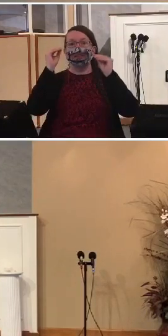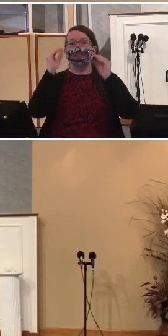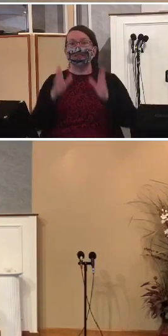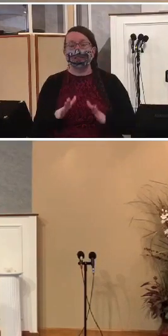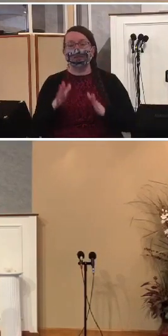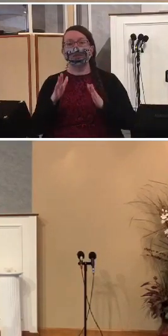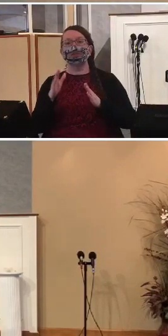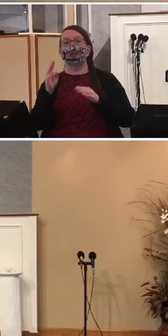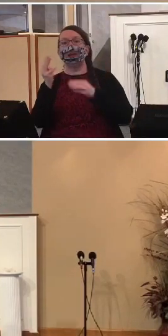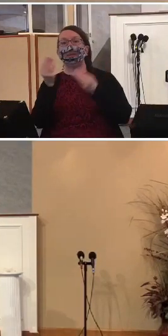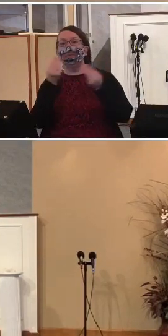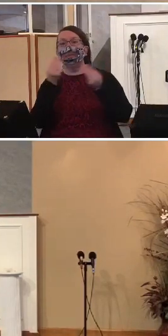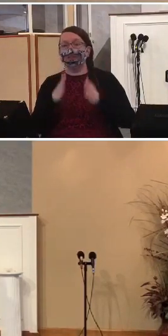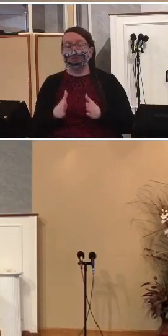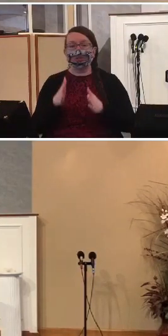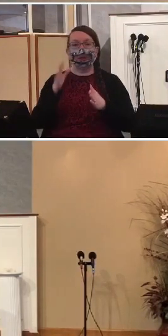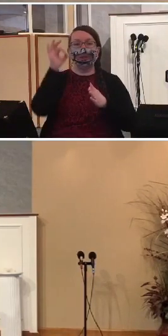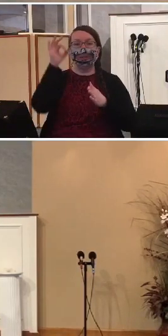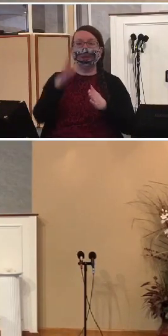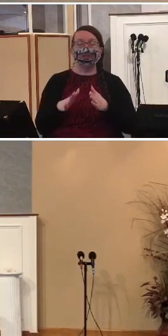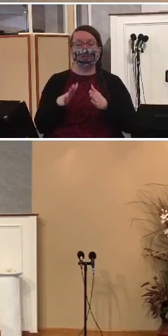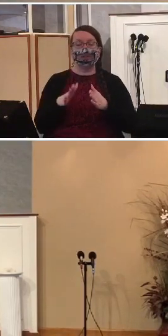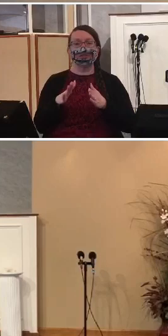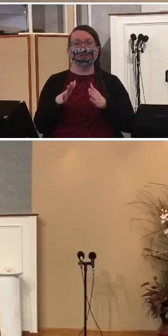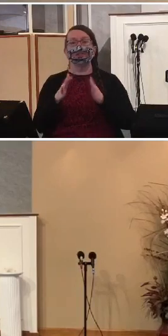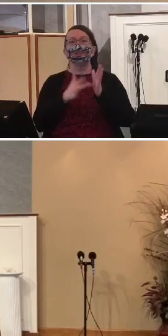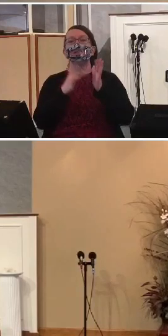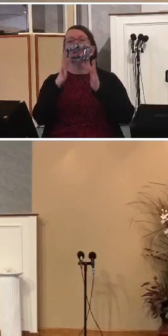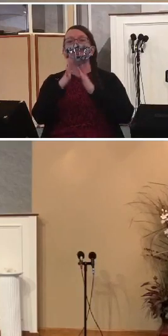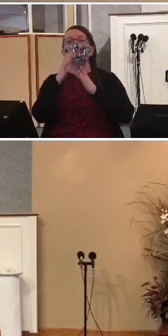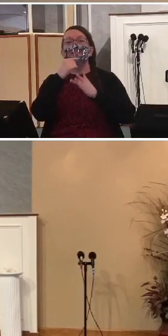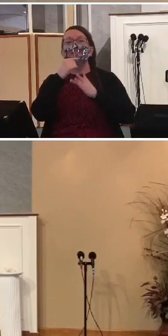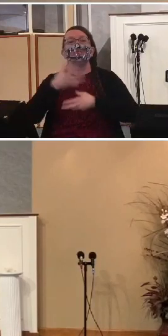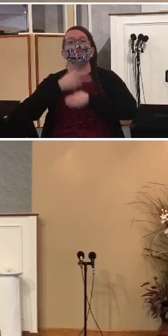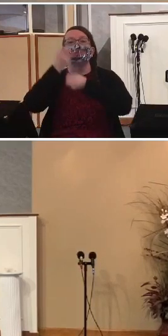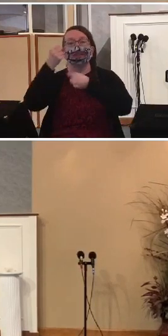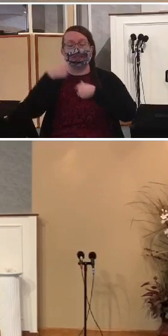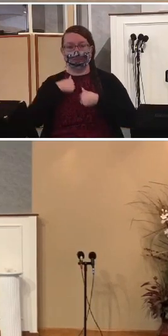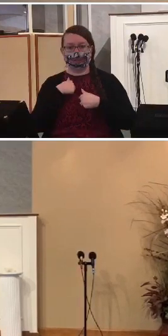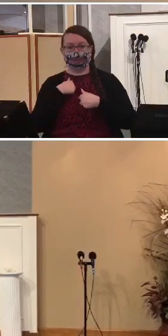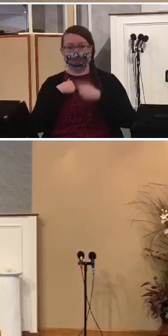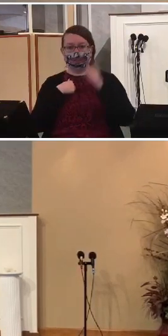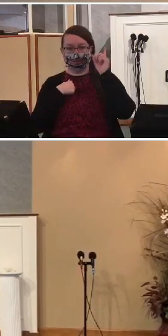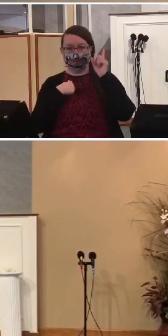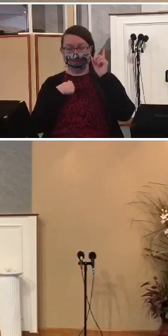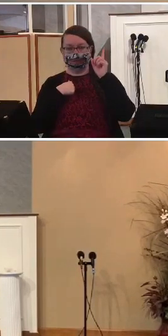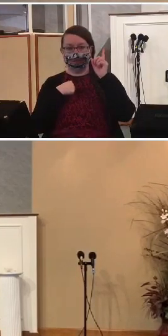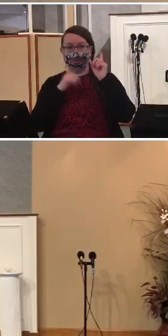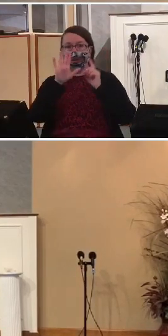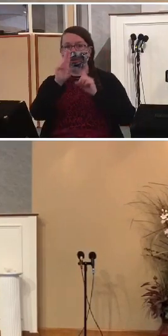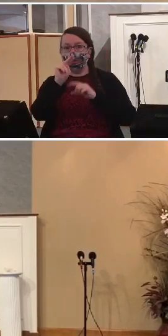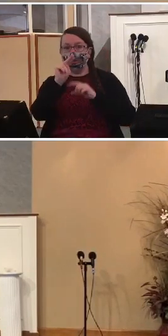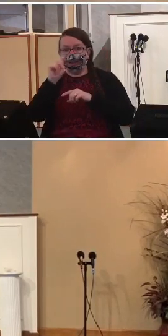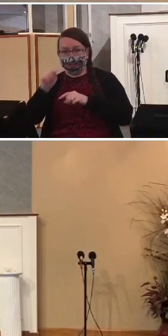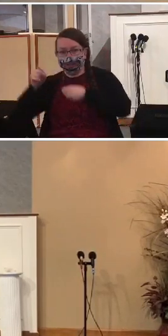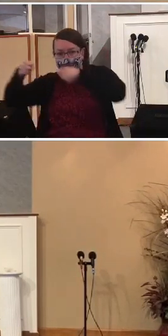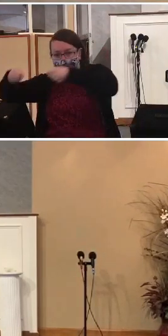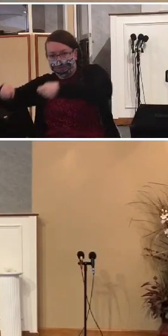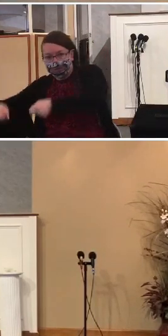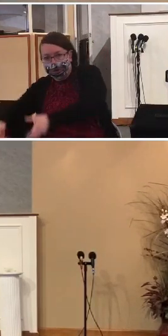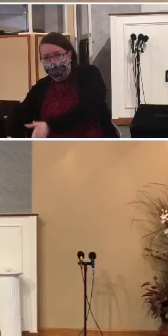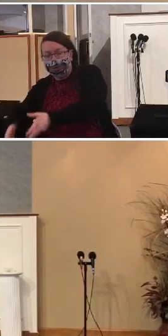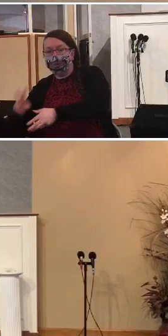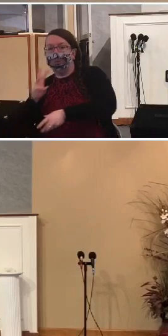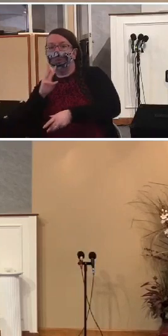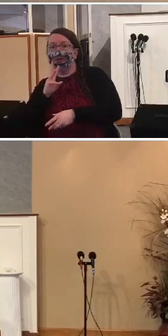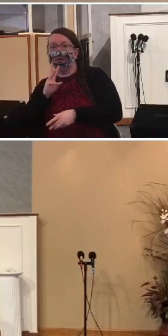músicos y ministros y pastores, solo confía en mí, pon tu red en el agua, pon tu red en el agua. Yo